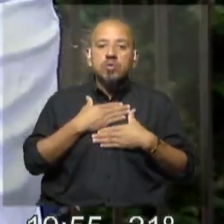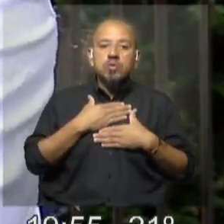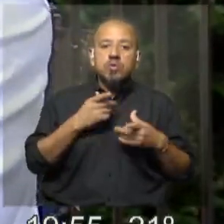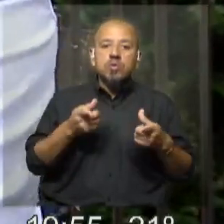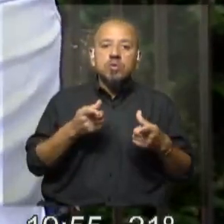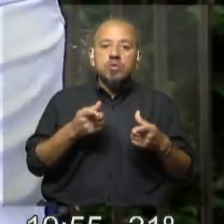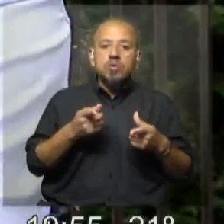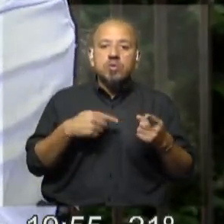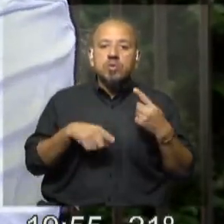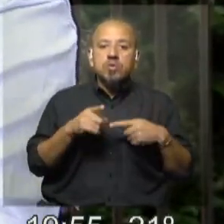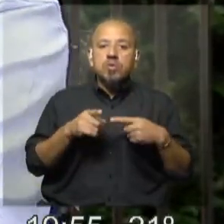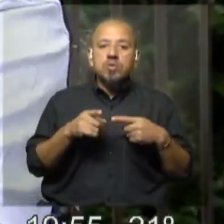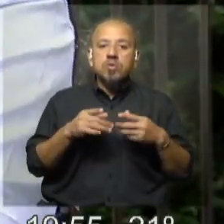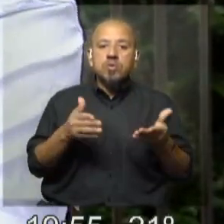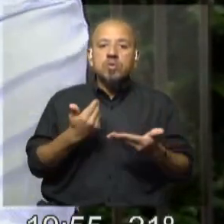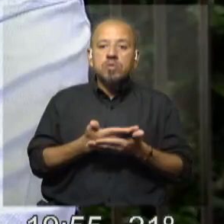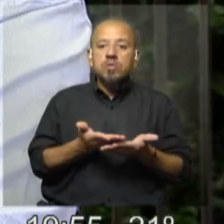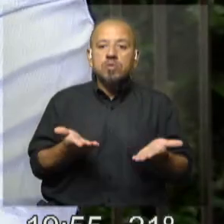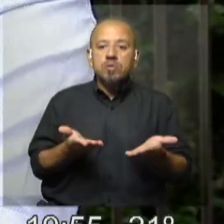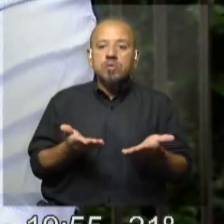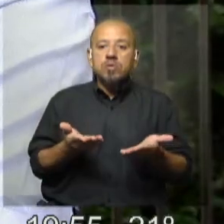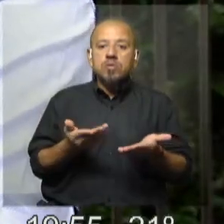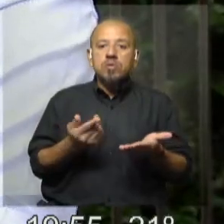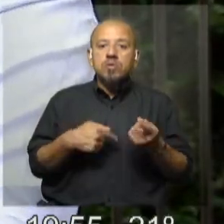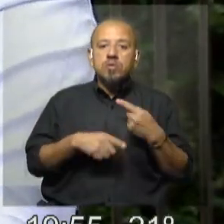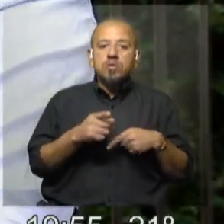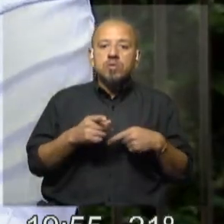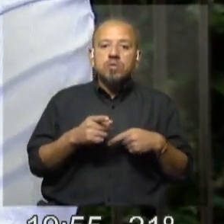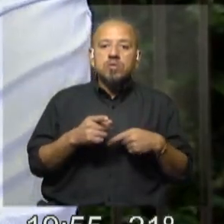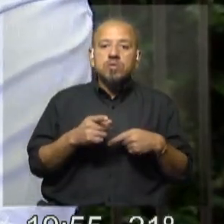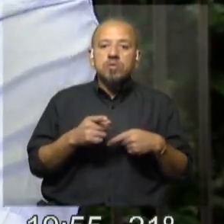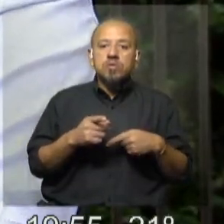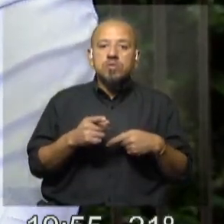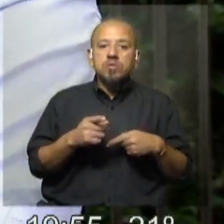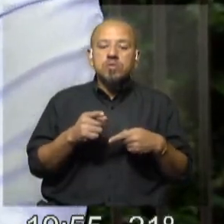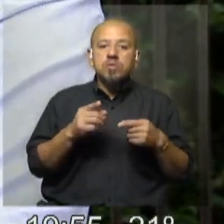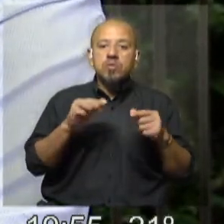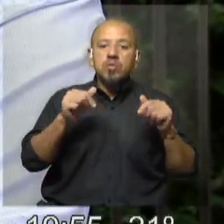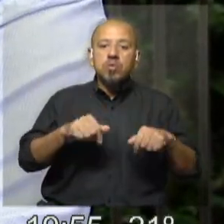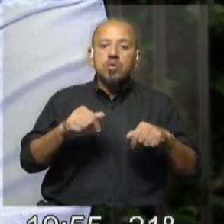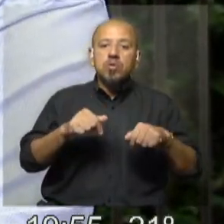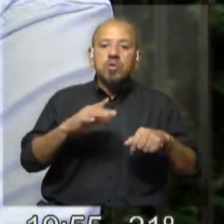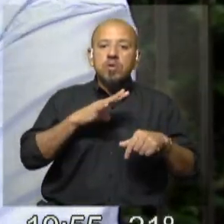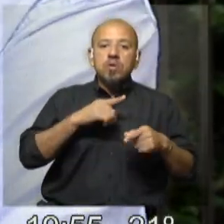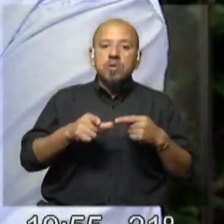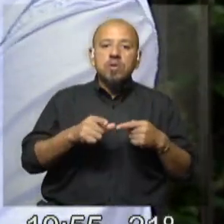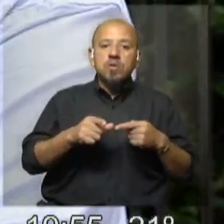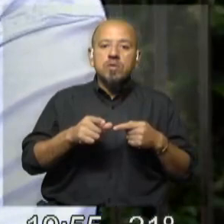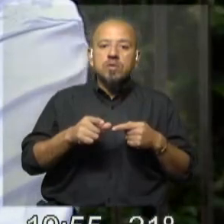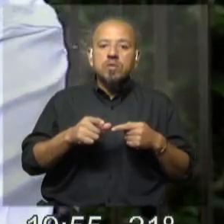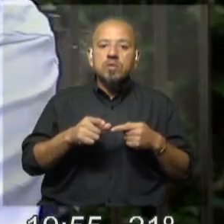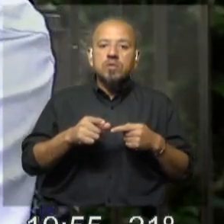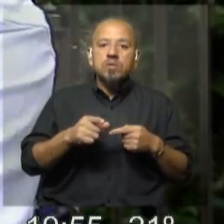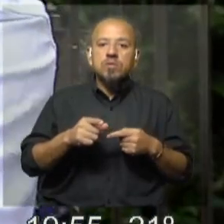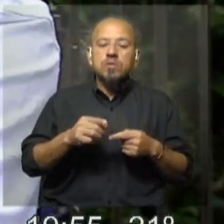para la construcción educativa del siglo XXI. Vemos sí que en este contexto hoy, y lo señalamos desde el